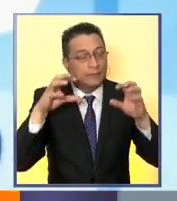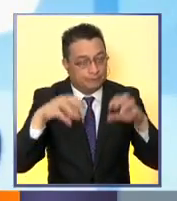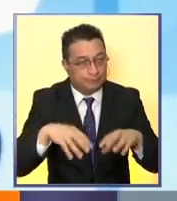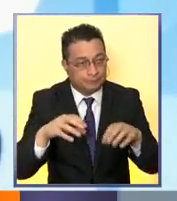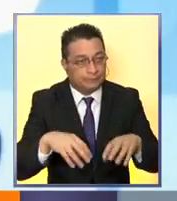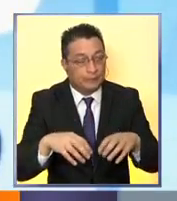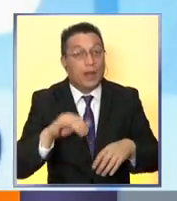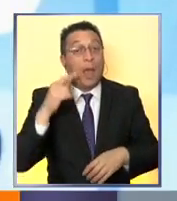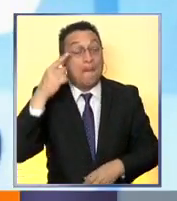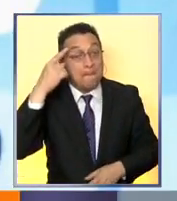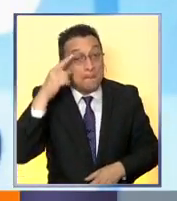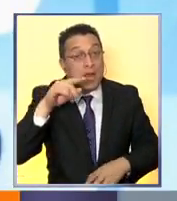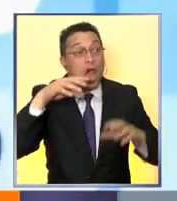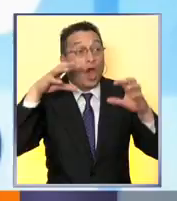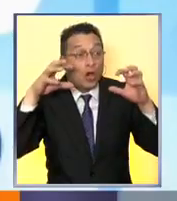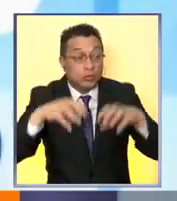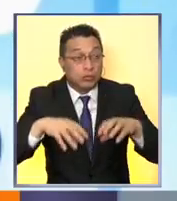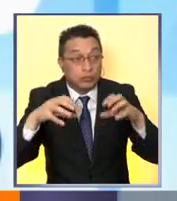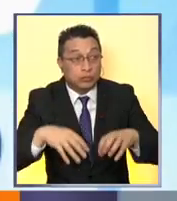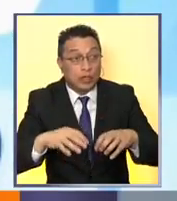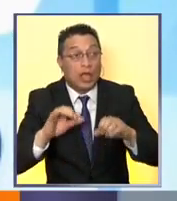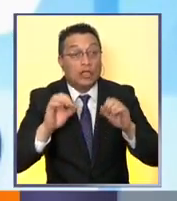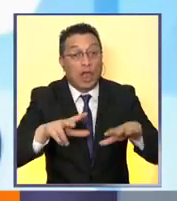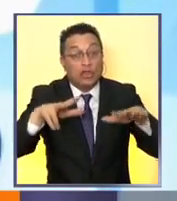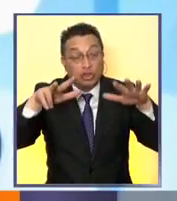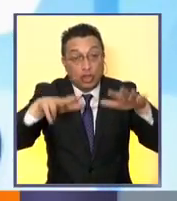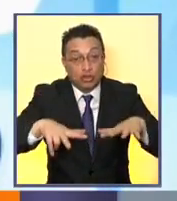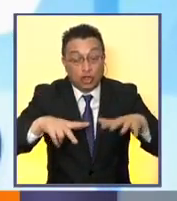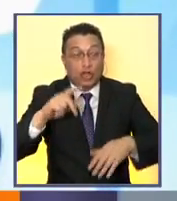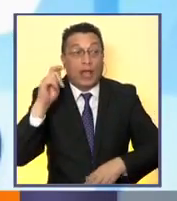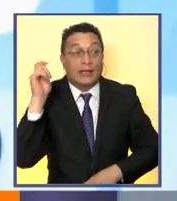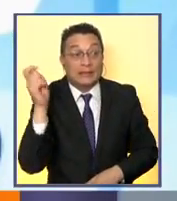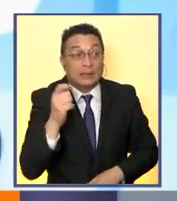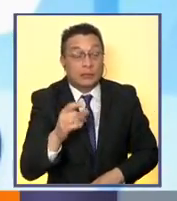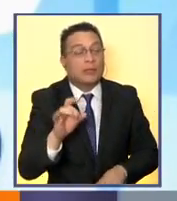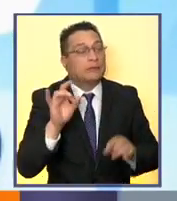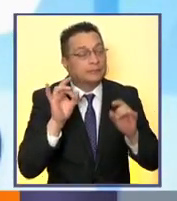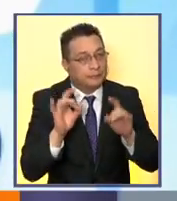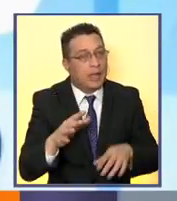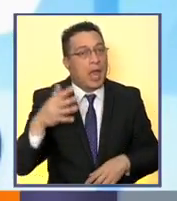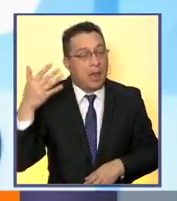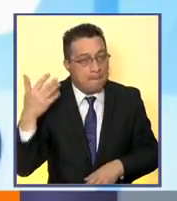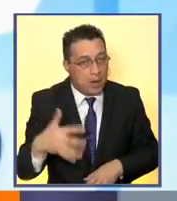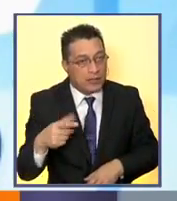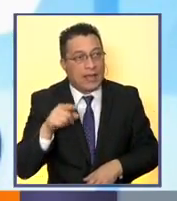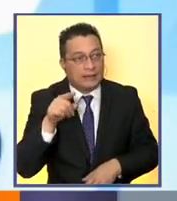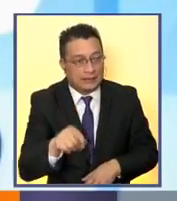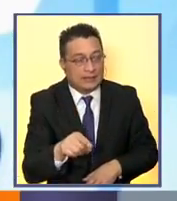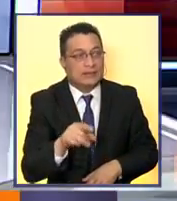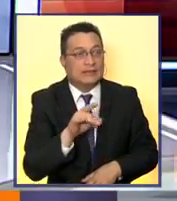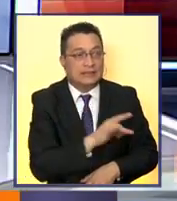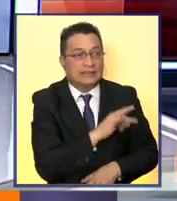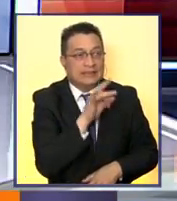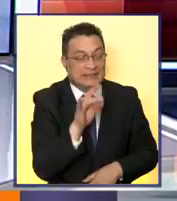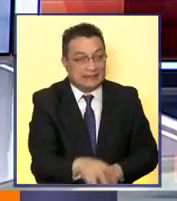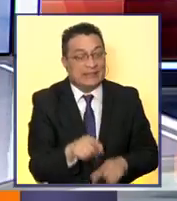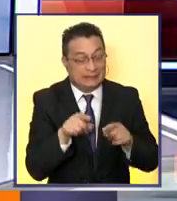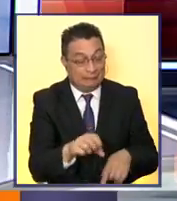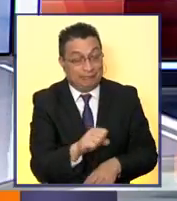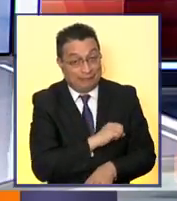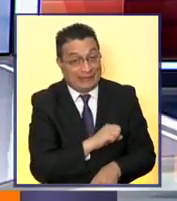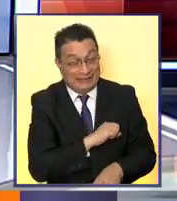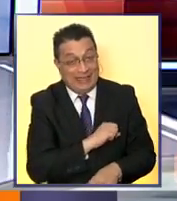Las precipitaciones parece que en 18 de septiembre son clave en nuestro país y también en nuestra